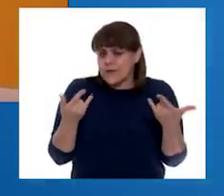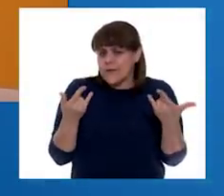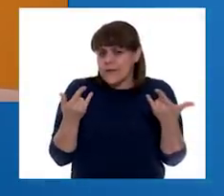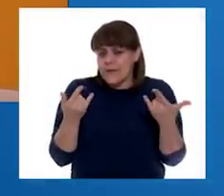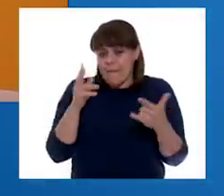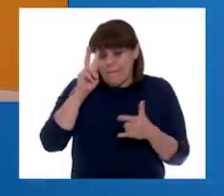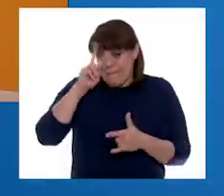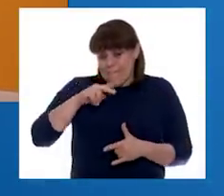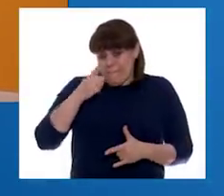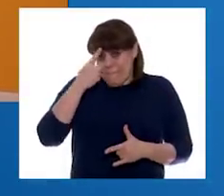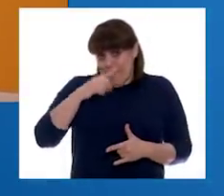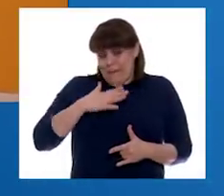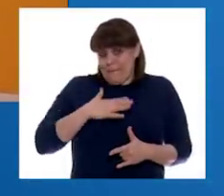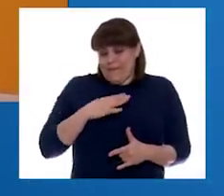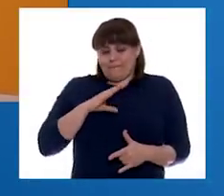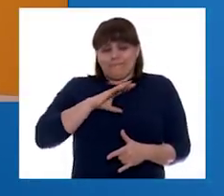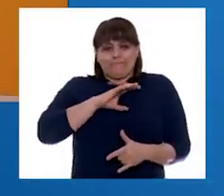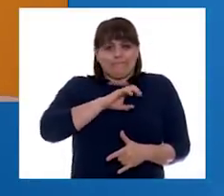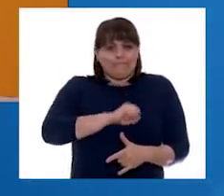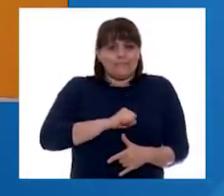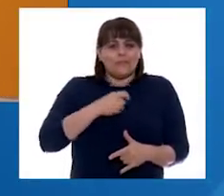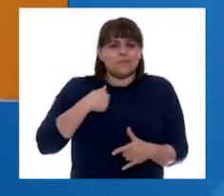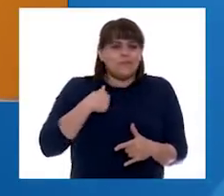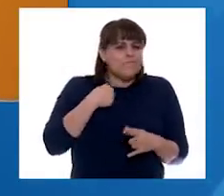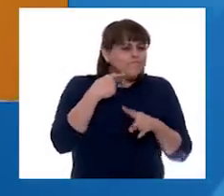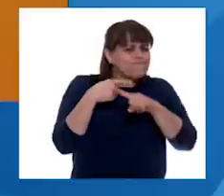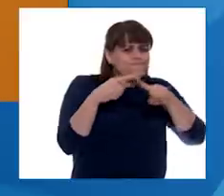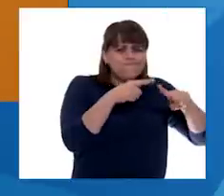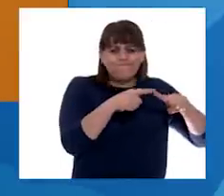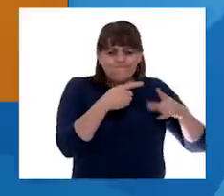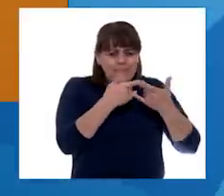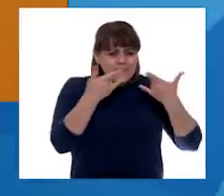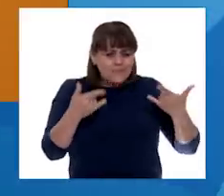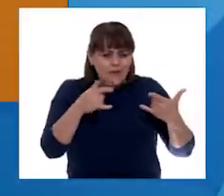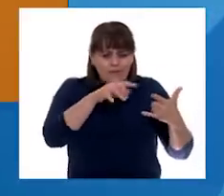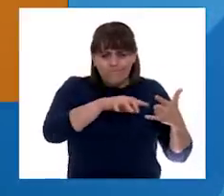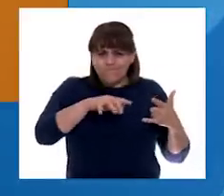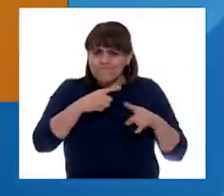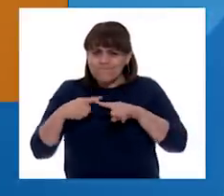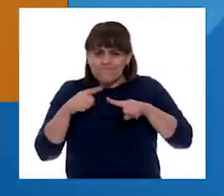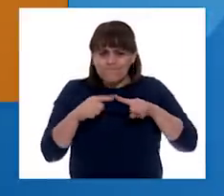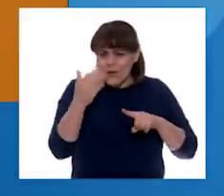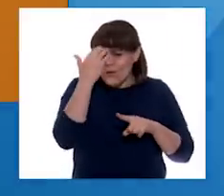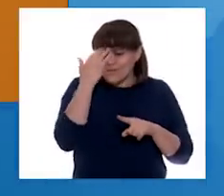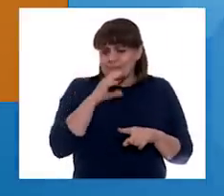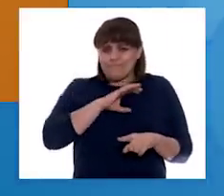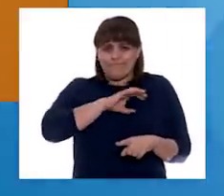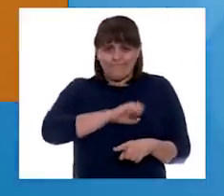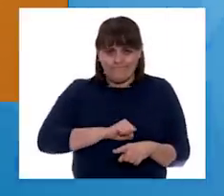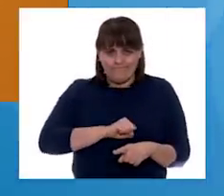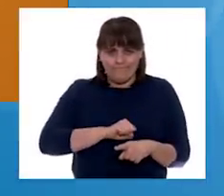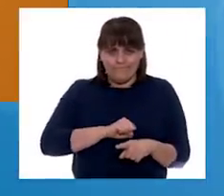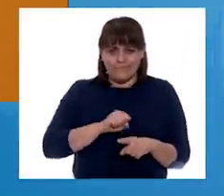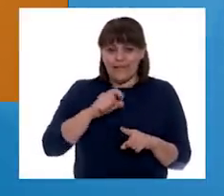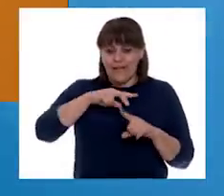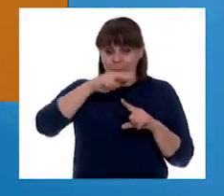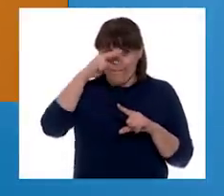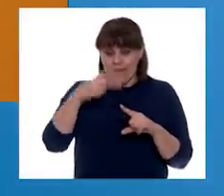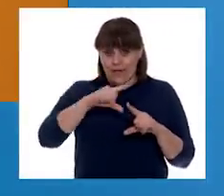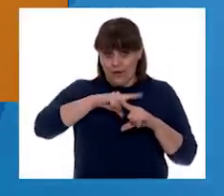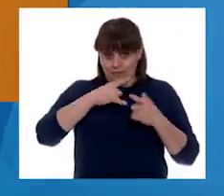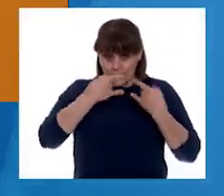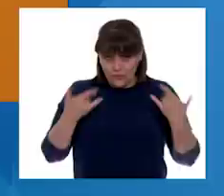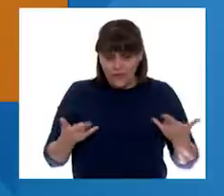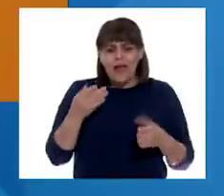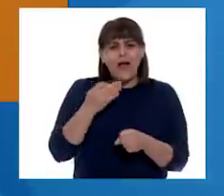mí me apasiona conocer algunos de los más importantes pasajes dentro de la historia de México. A ver, voy a hacerles una